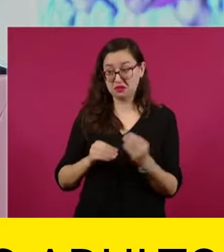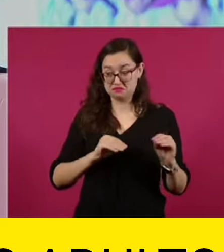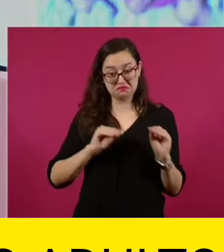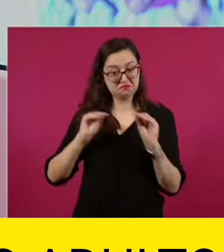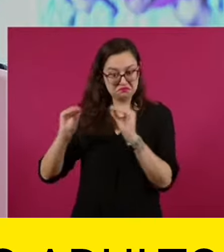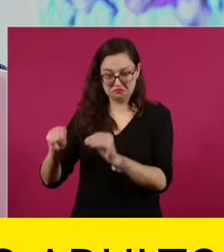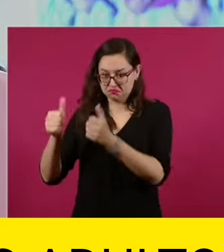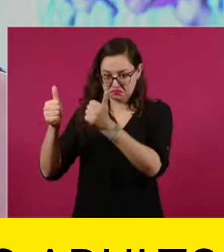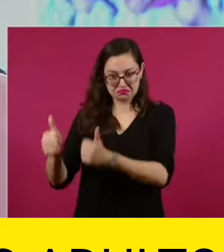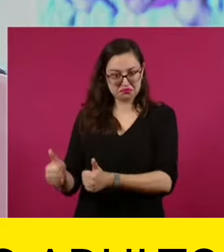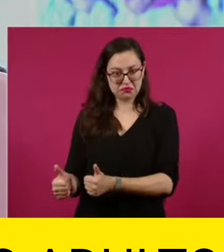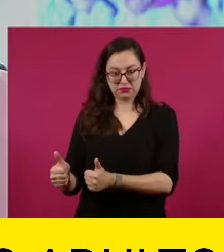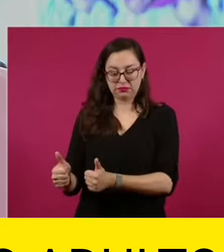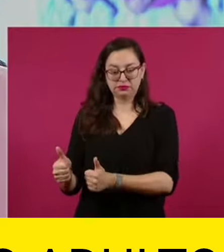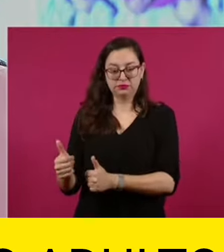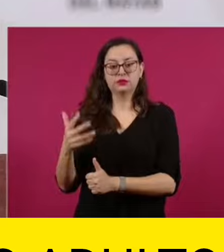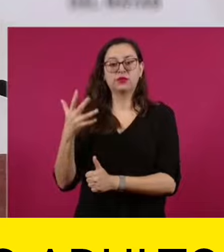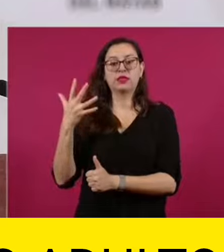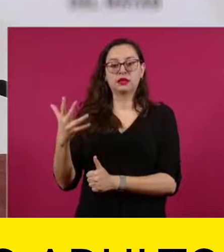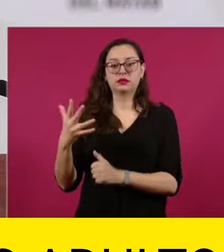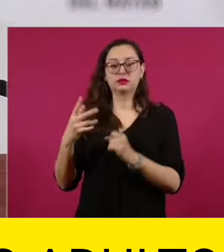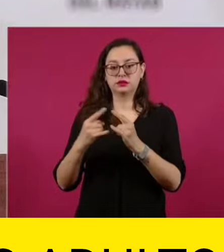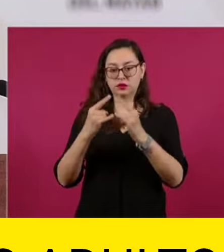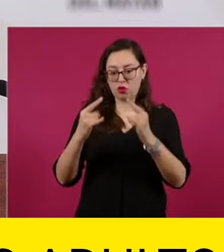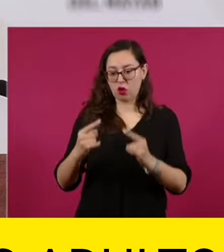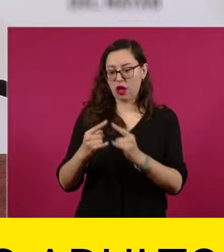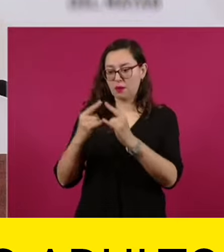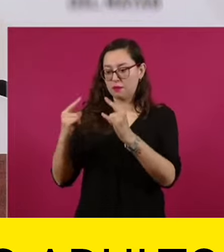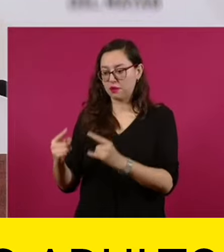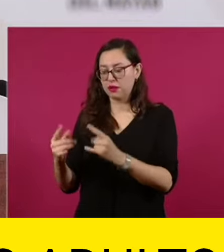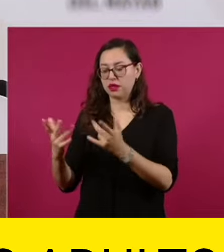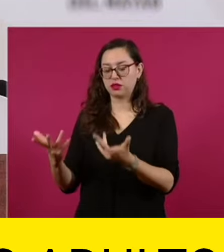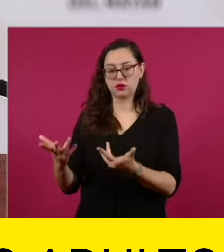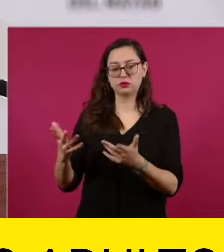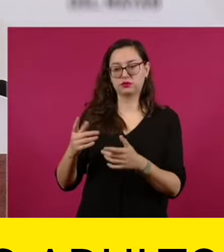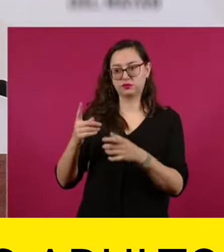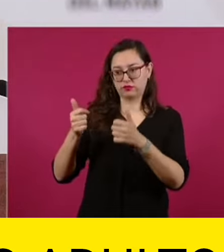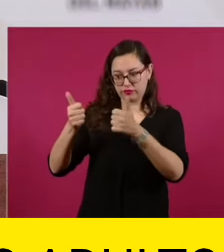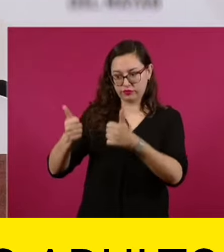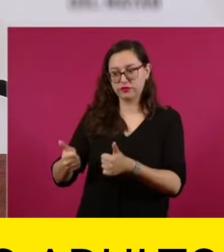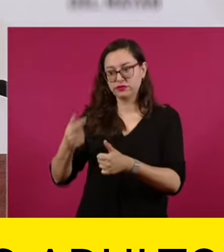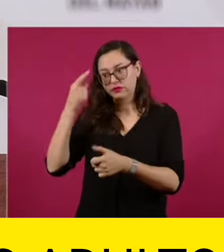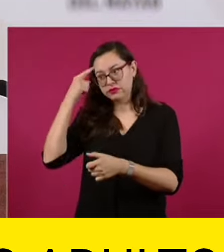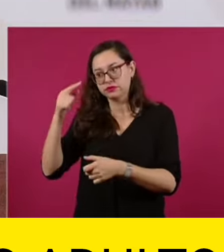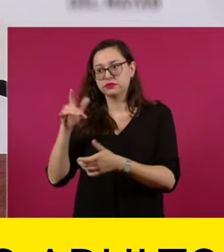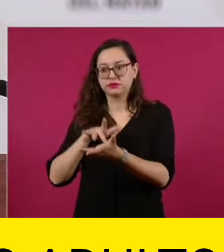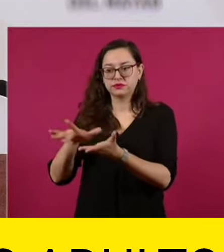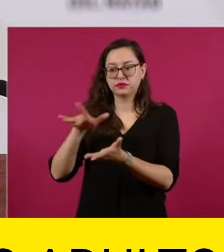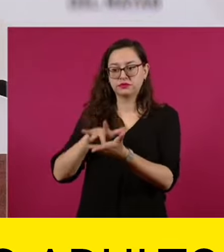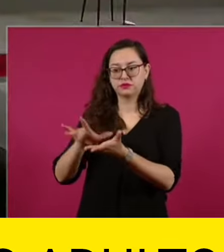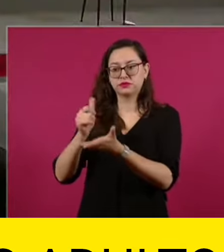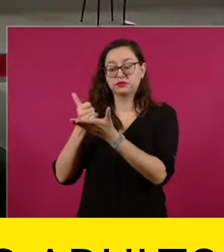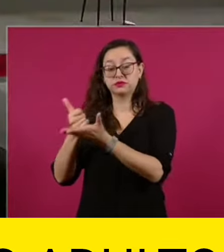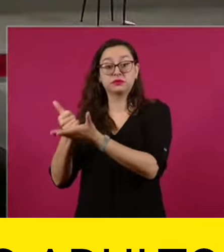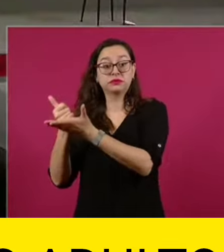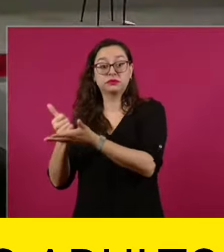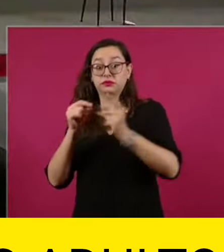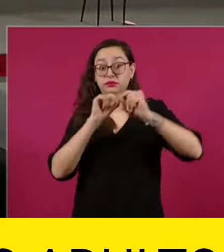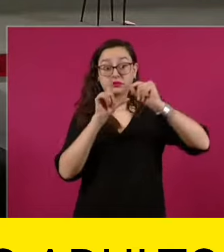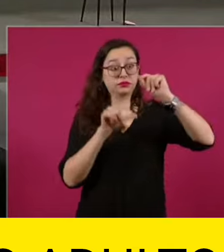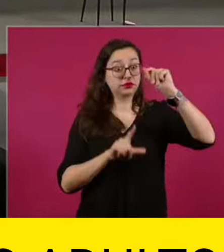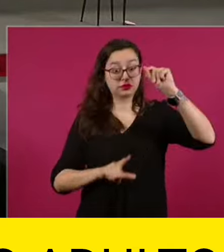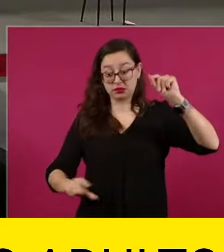instalados en 5 campamentos entre Chilpancingo y Acapulco, y han llegado hasta allá compañeros de todo